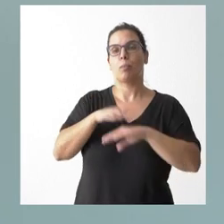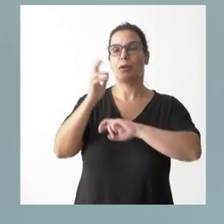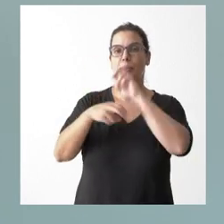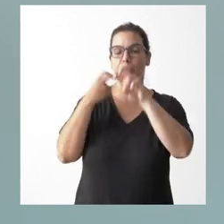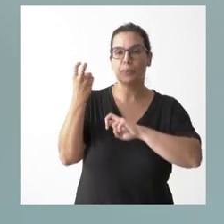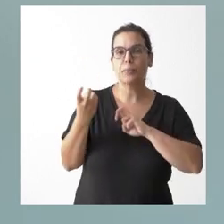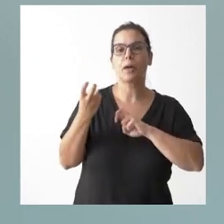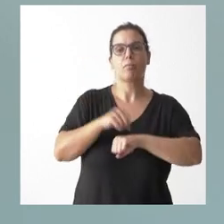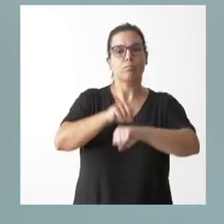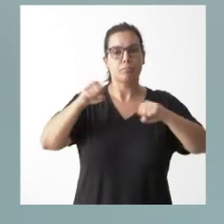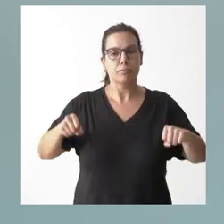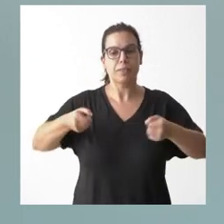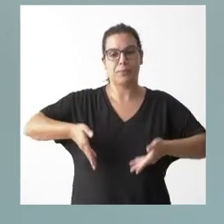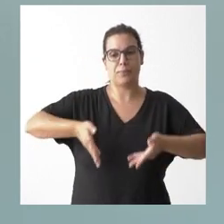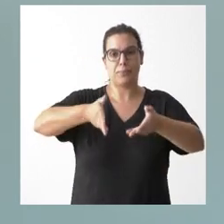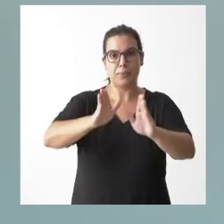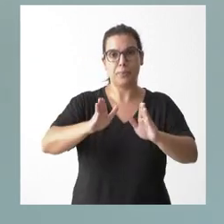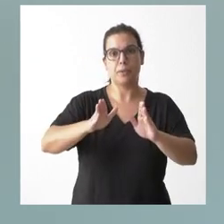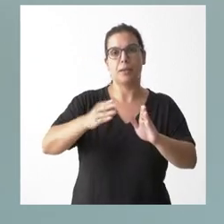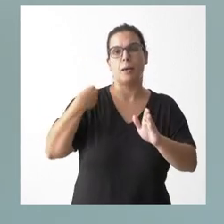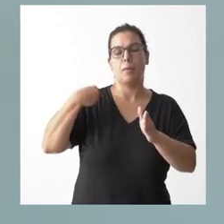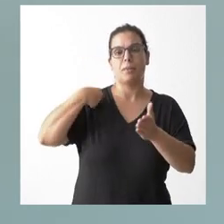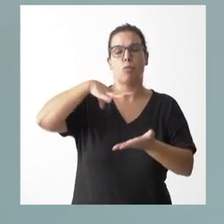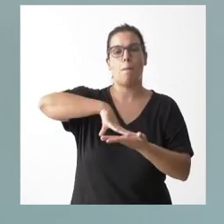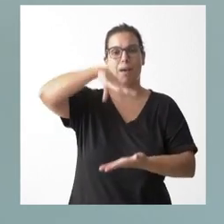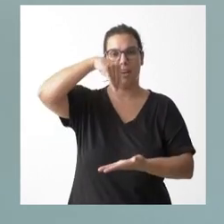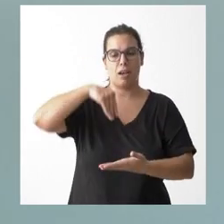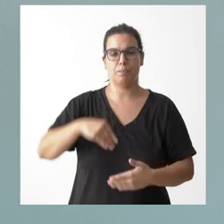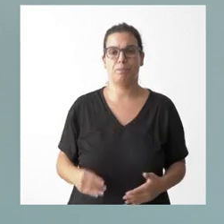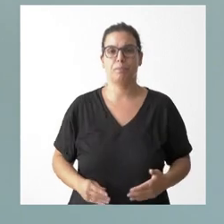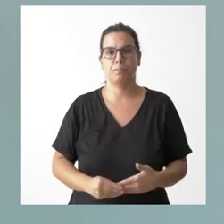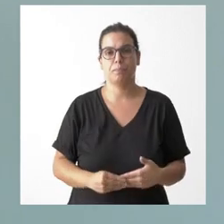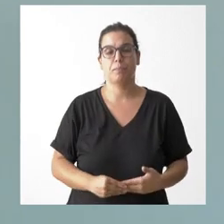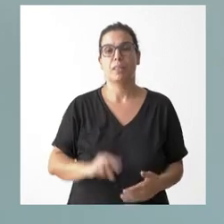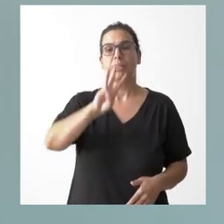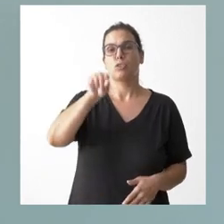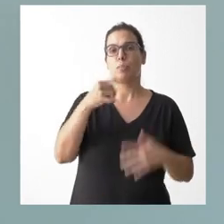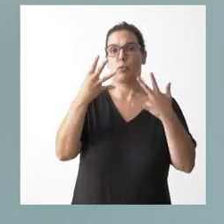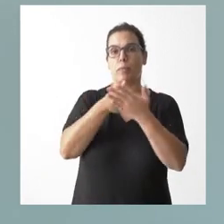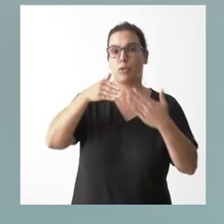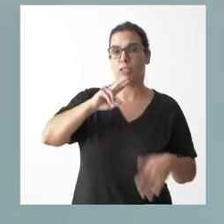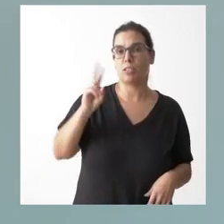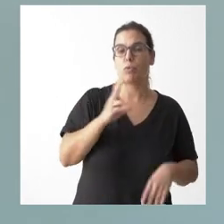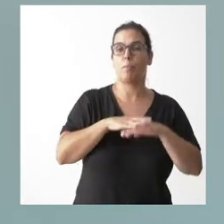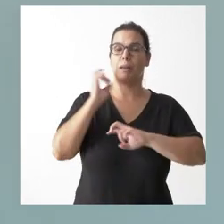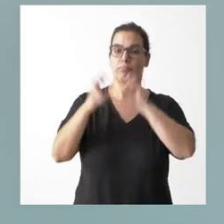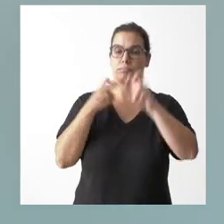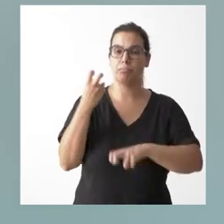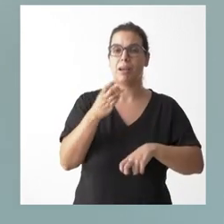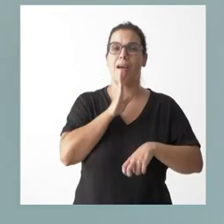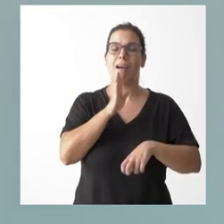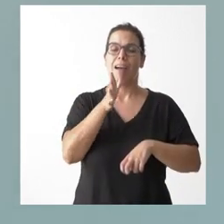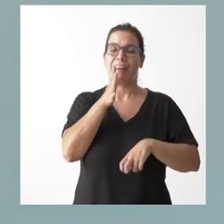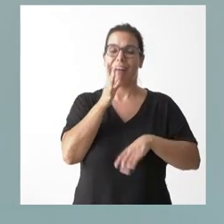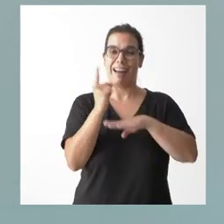firme de la travesía de Madrigal de las Altas Torres. 3,9 millones de euros para la modernización del regadío en la comunidad